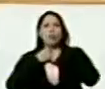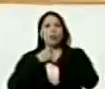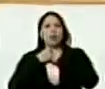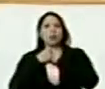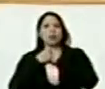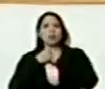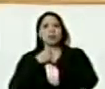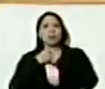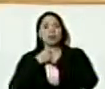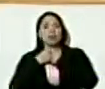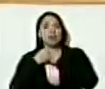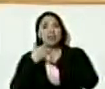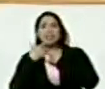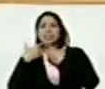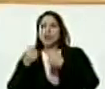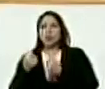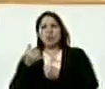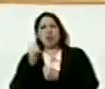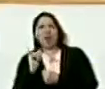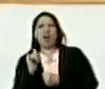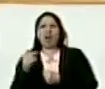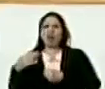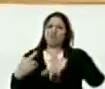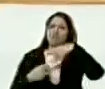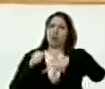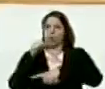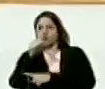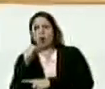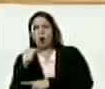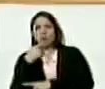La inseguridad del régimen.